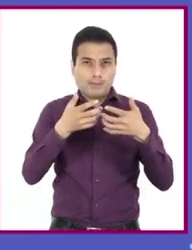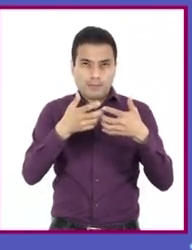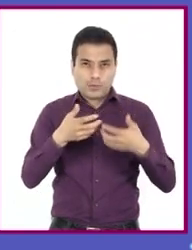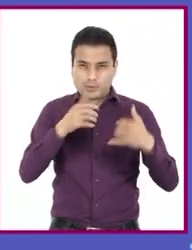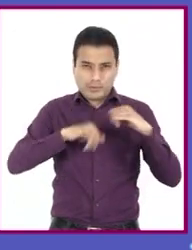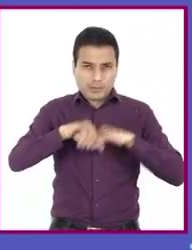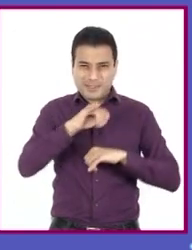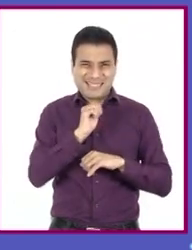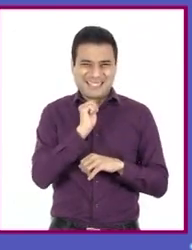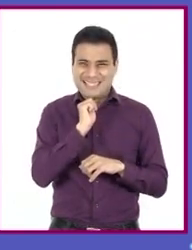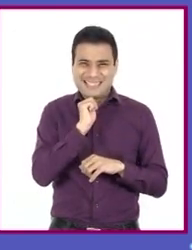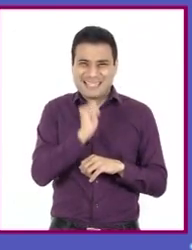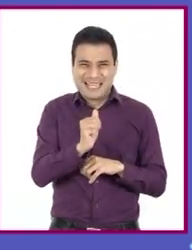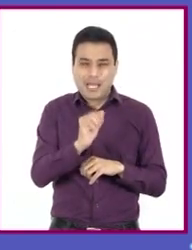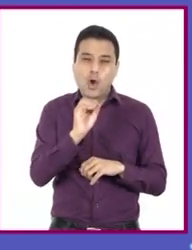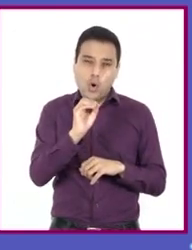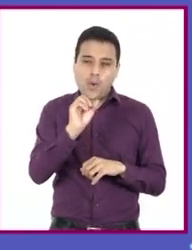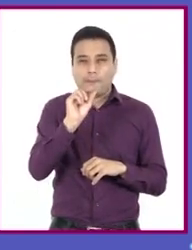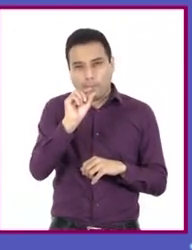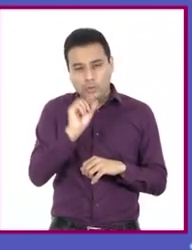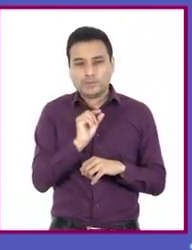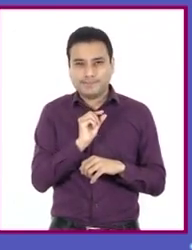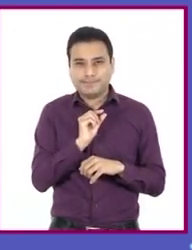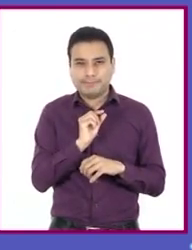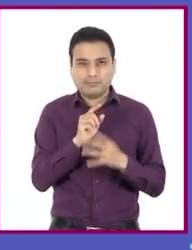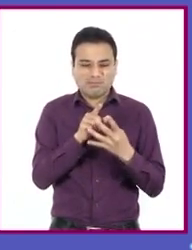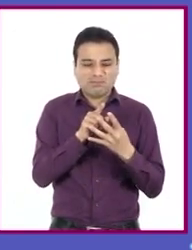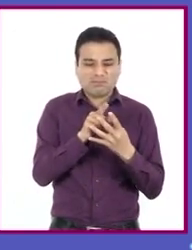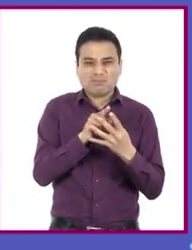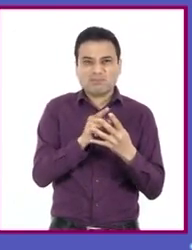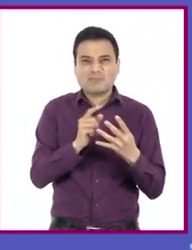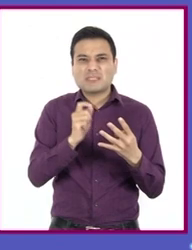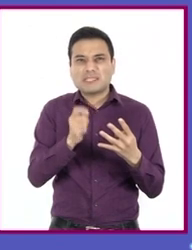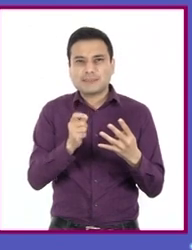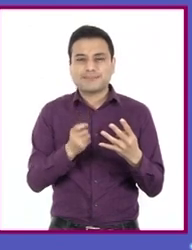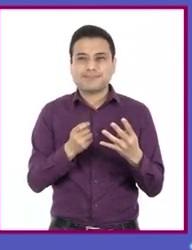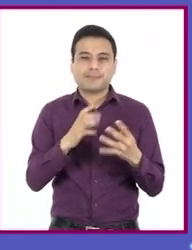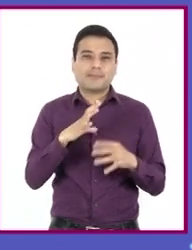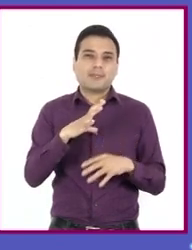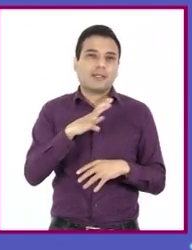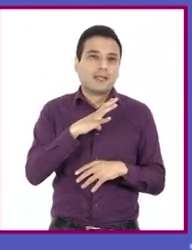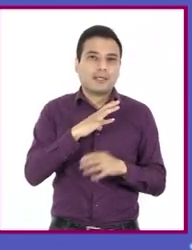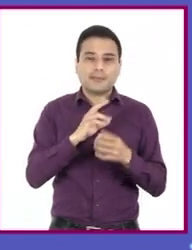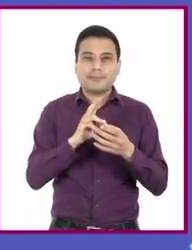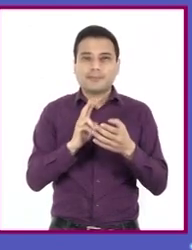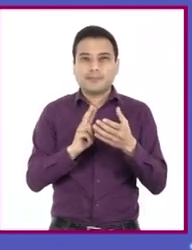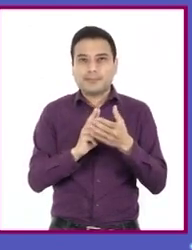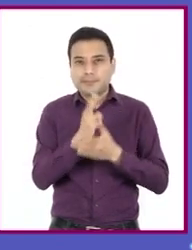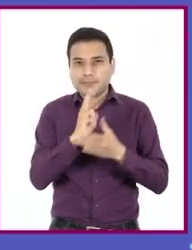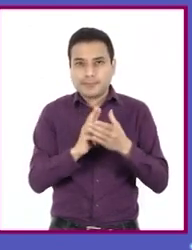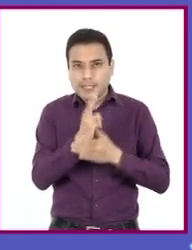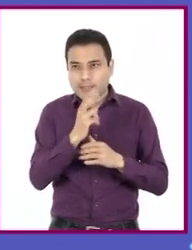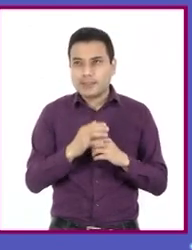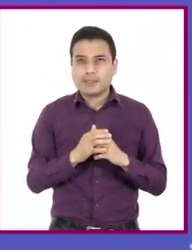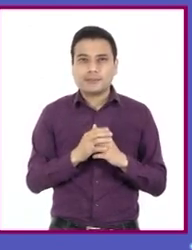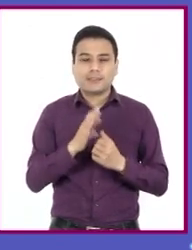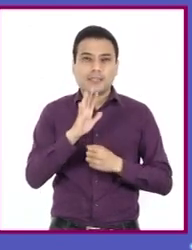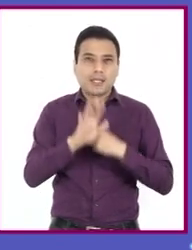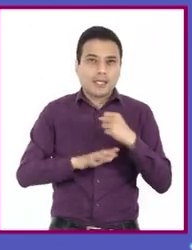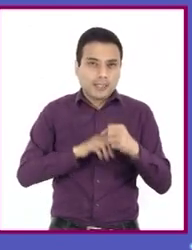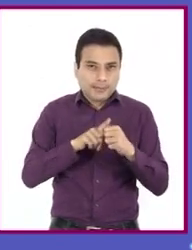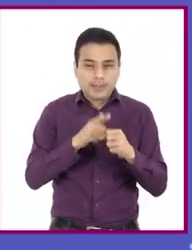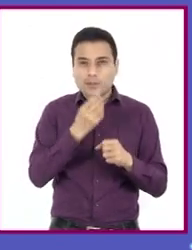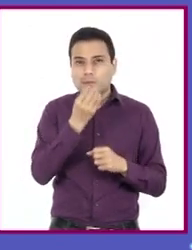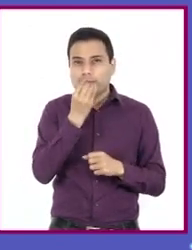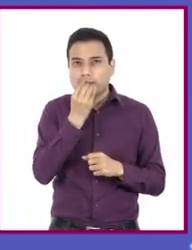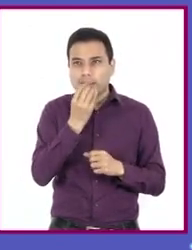mínimamente procesados. Dentro de esta clasificación, bueno, tenemos todas las plantas y todos los tejidos de origen animal y